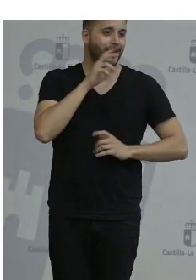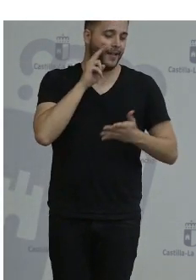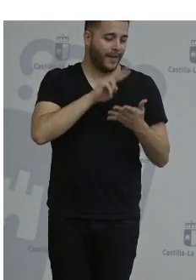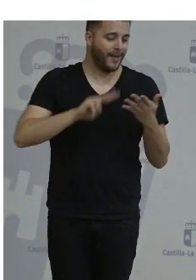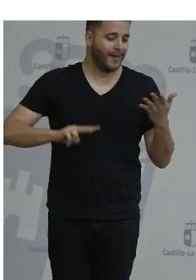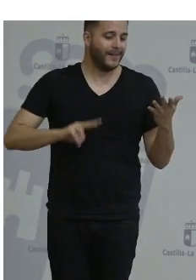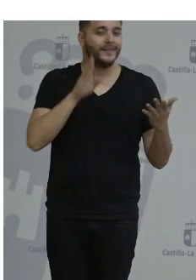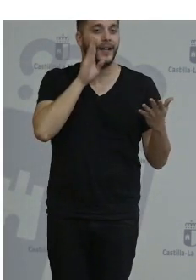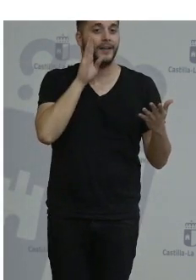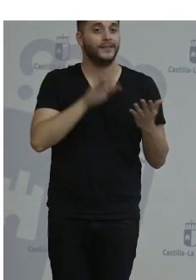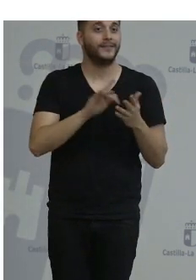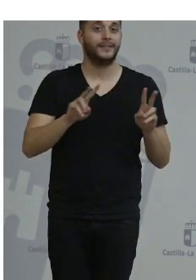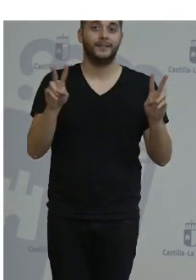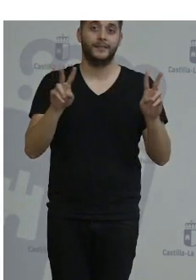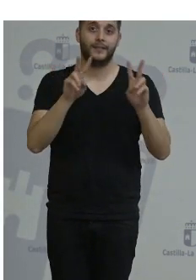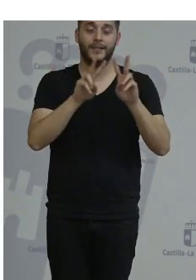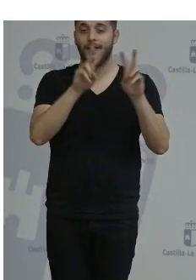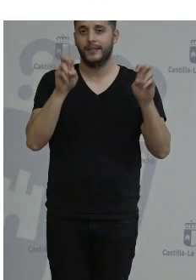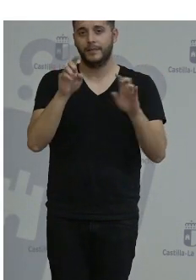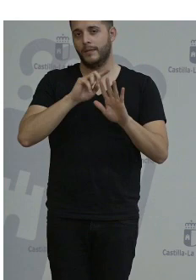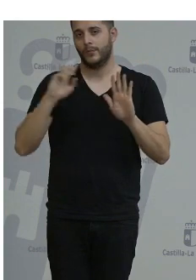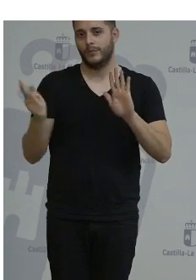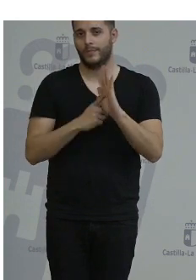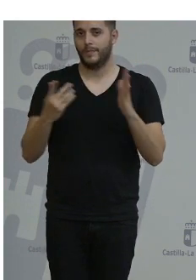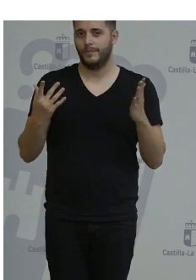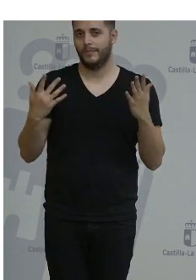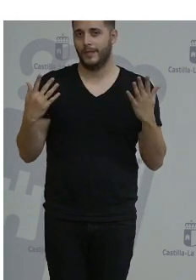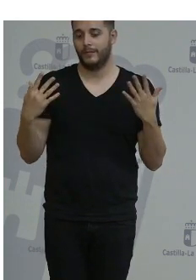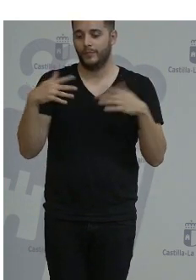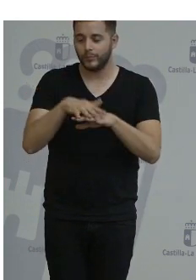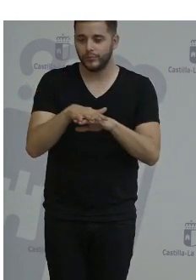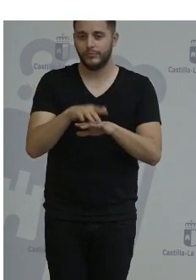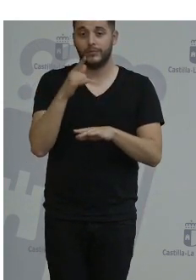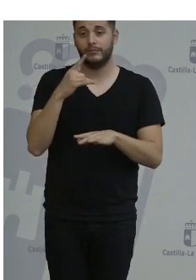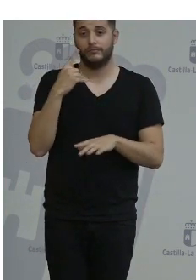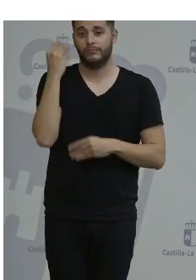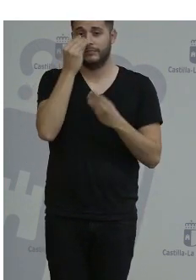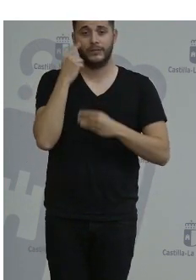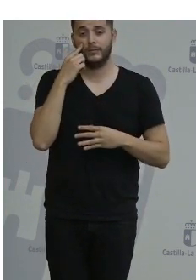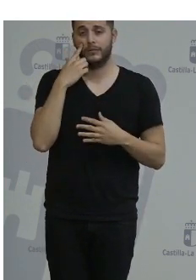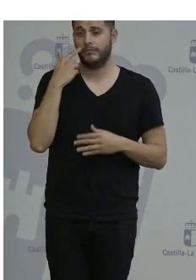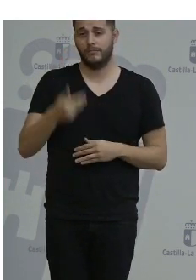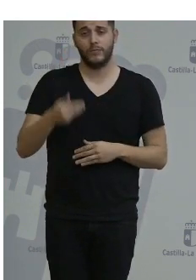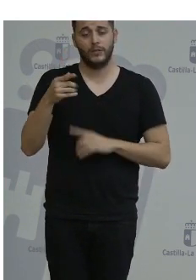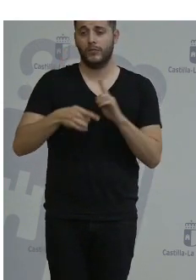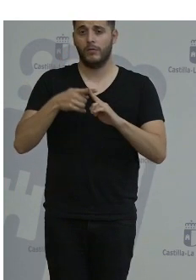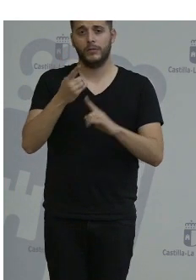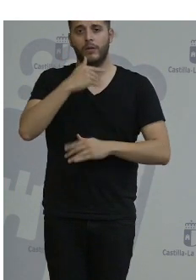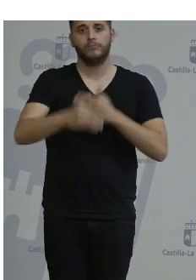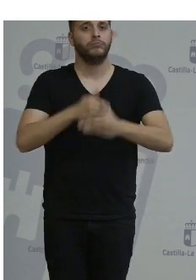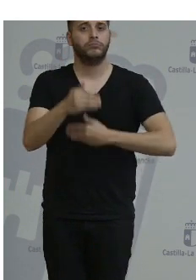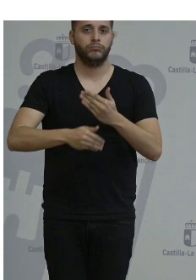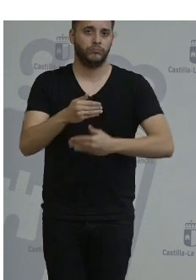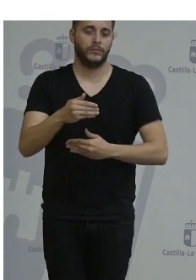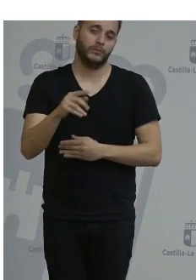de las cuestiones que, desde plena inclusión, se consideran que son fundamentales para que esto vaya adelante y que tenga un buen fin,